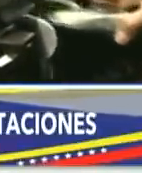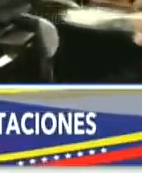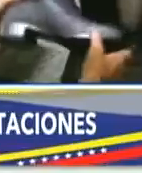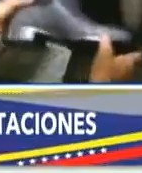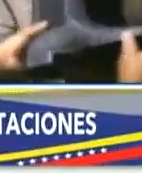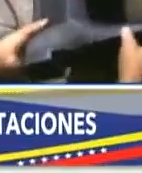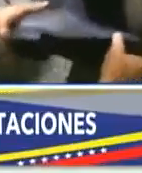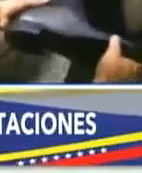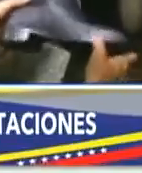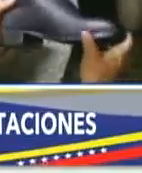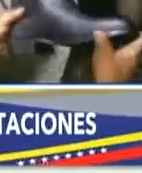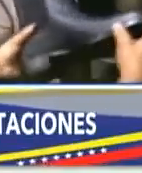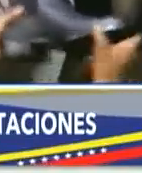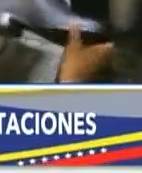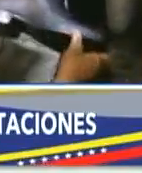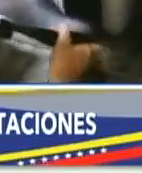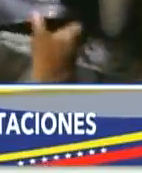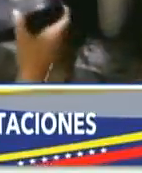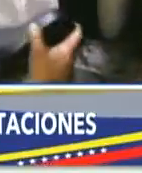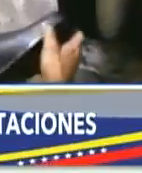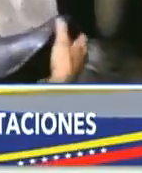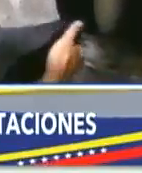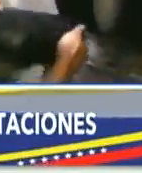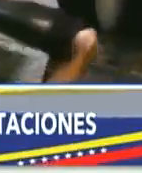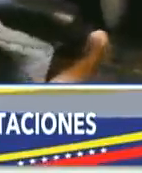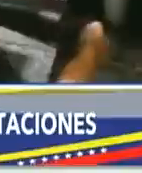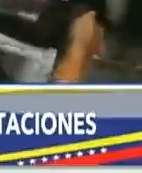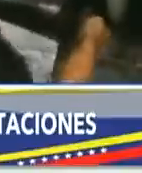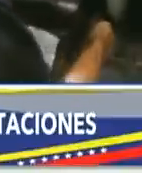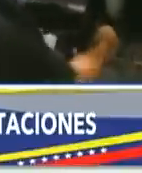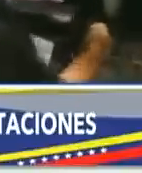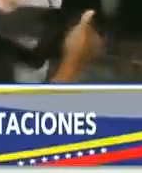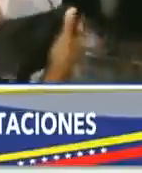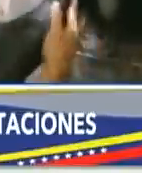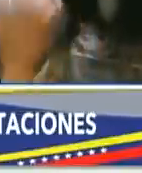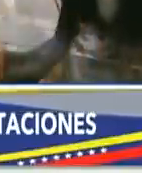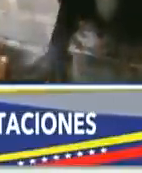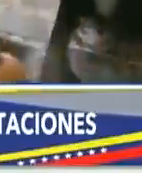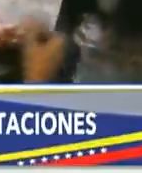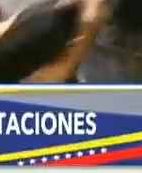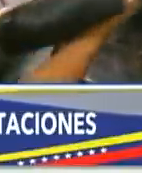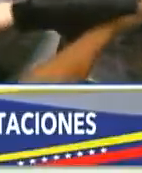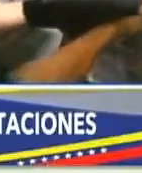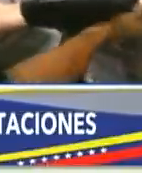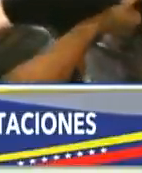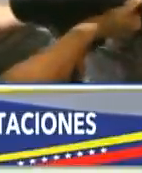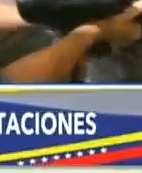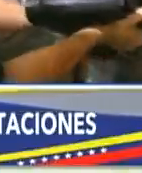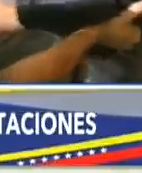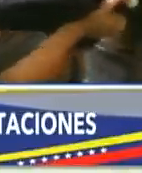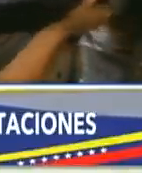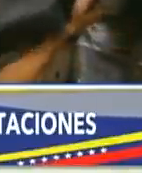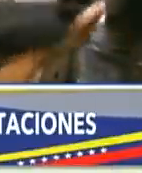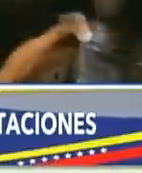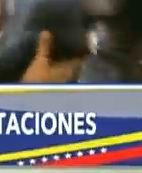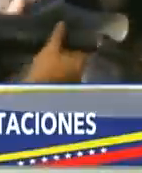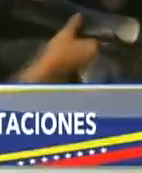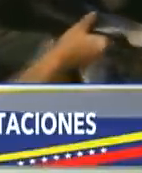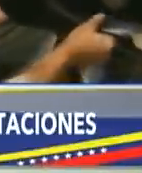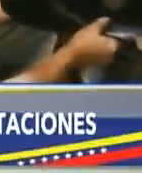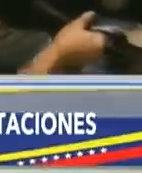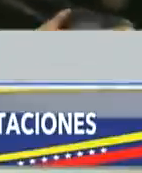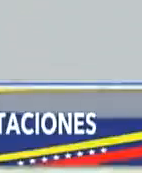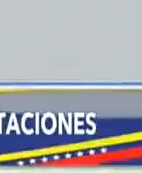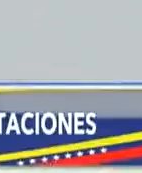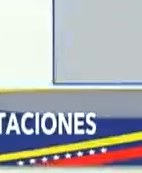en el centro de todo el esfuerzo. Por eso me parece muy bien el llamado que hace Santos, este empresario